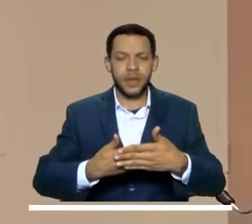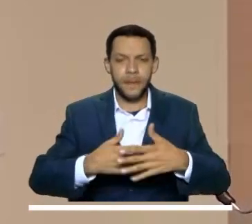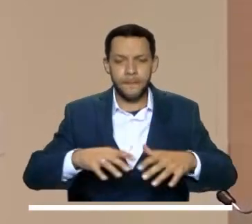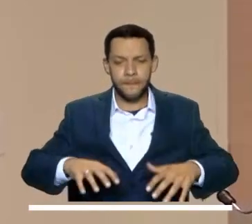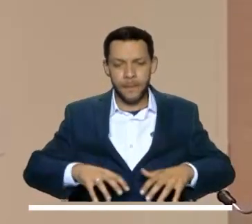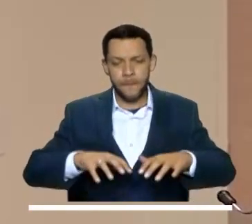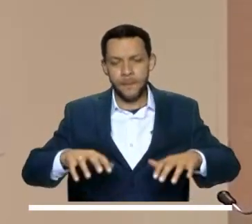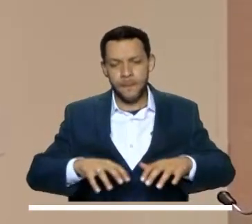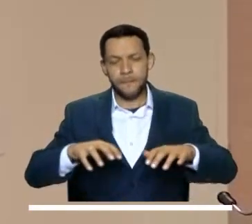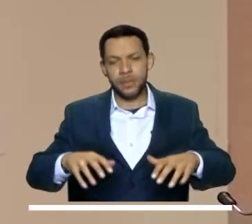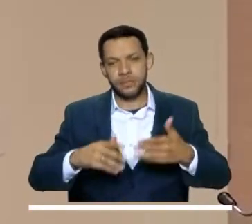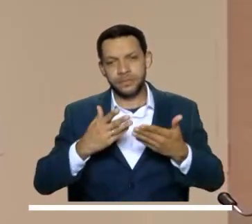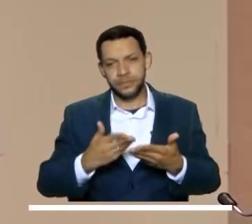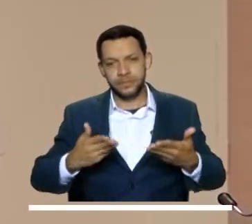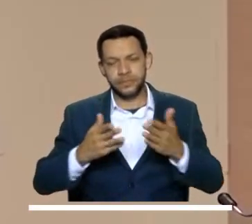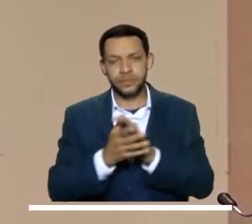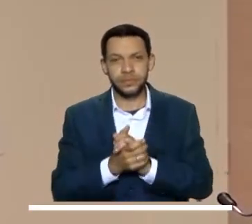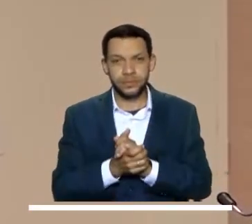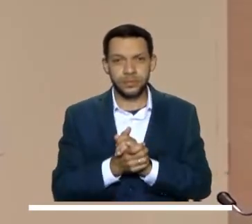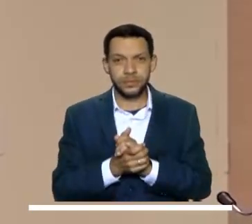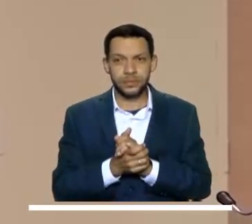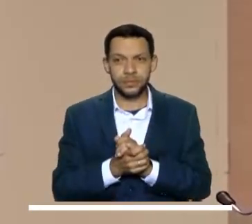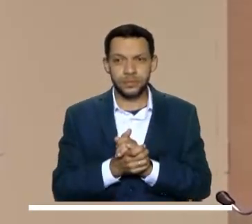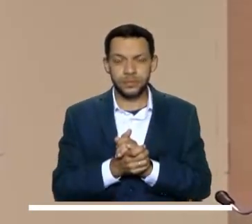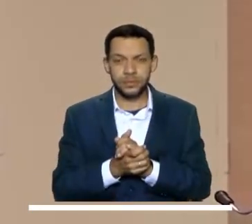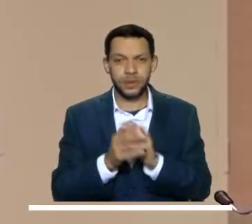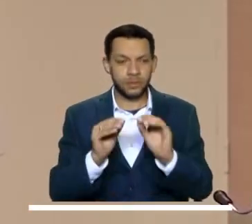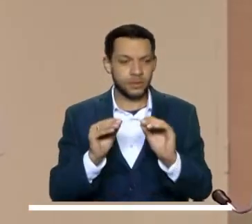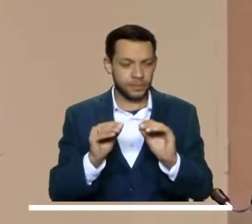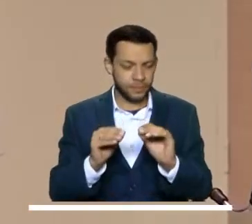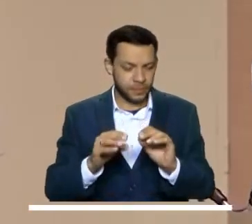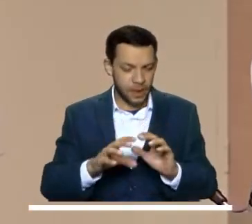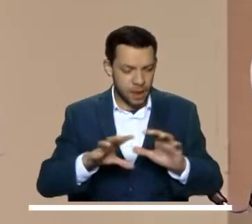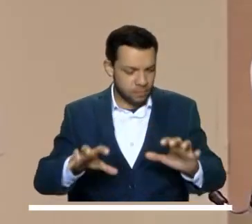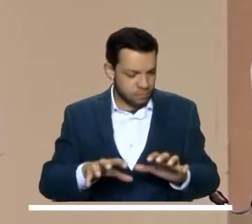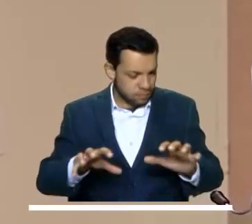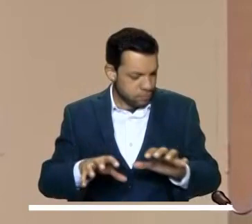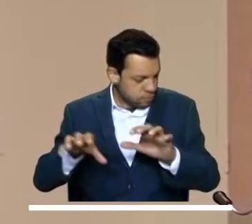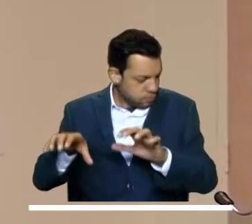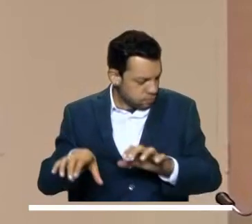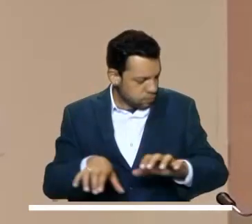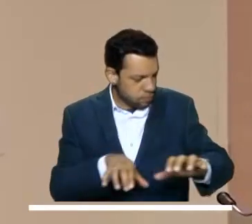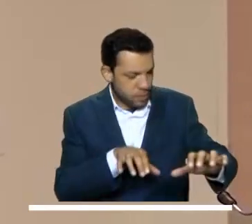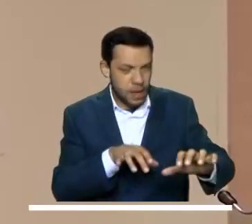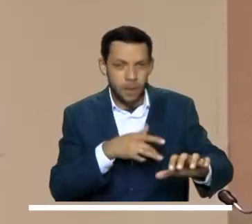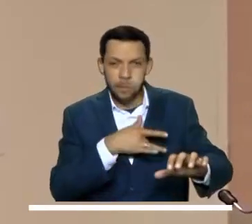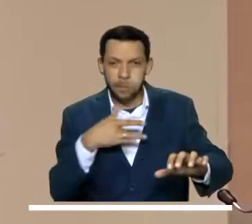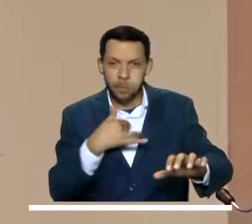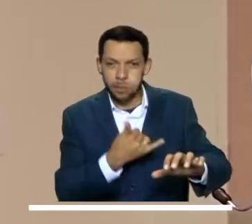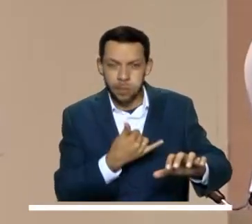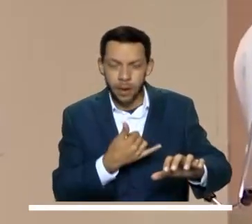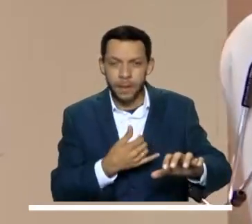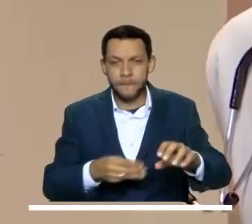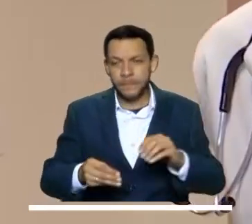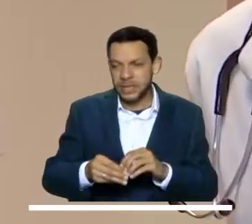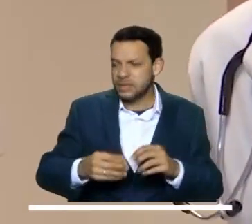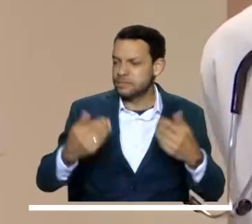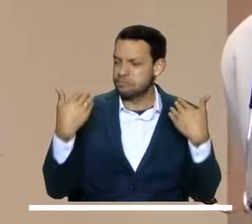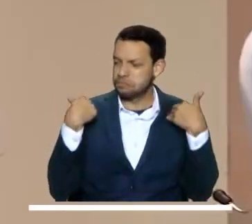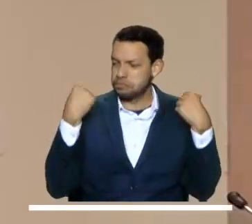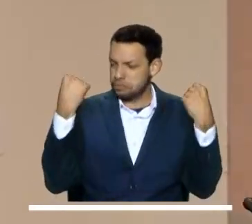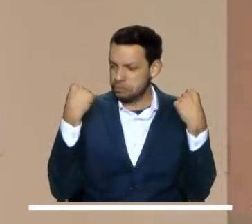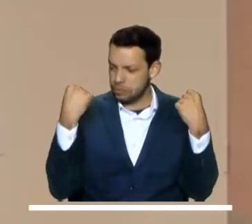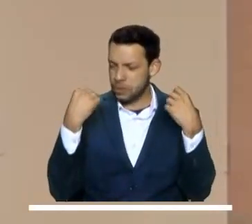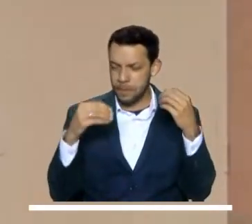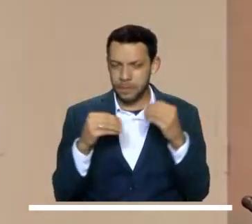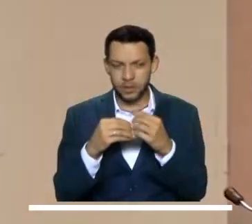en la calidad de los alimentos que consumimos. Buen estilo de vida sano, saludable, como le decimos, ejercicio moderado, trabajo